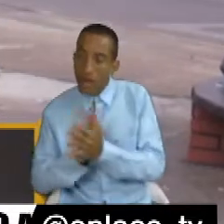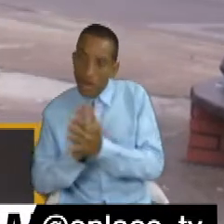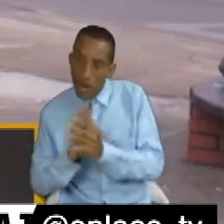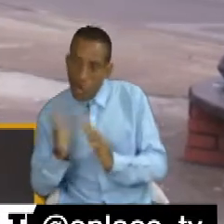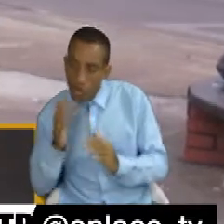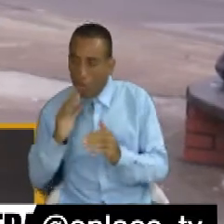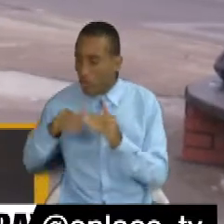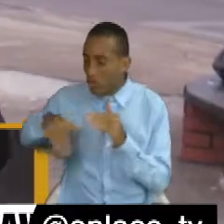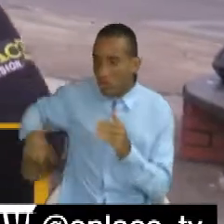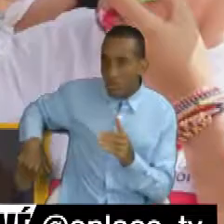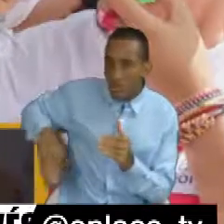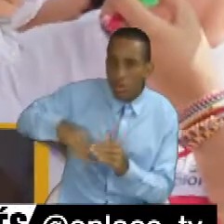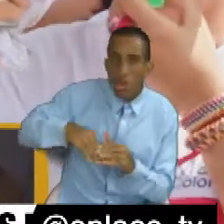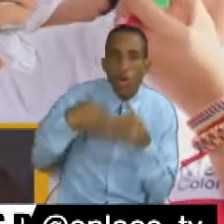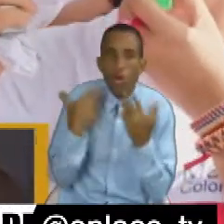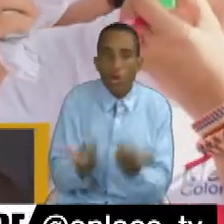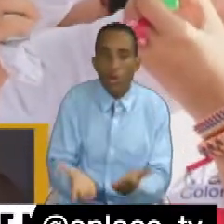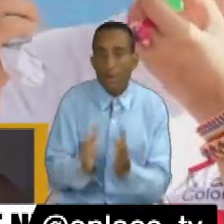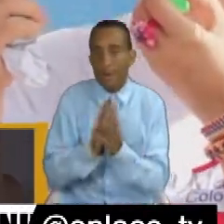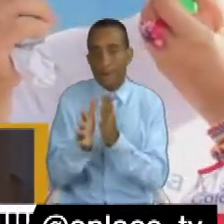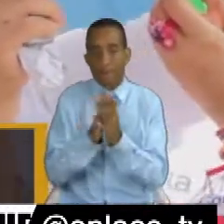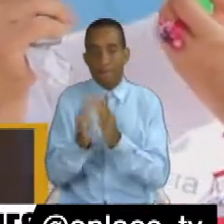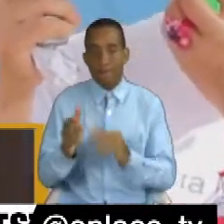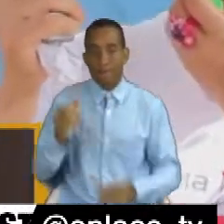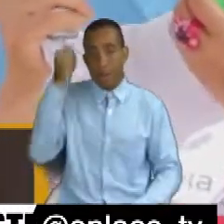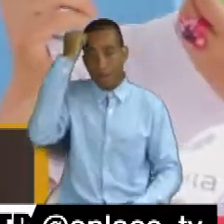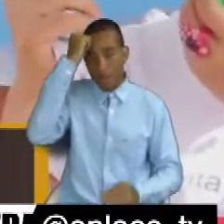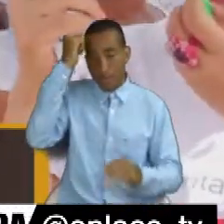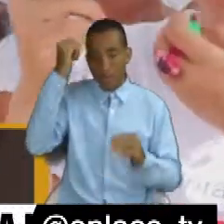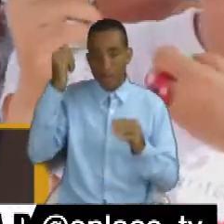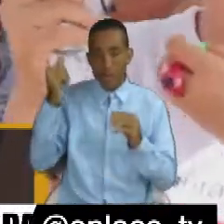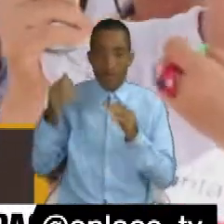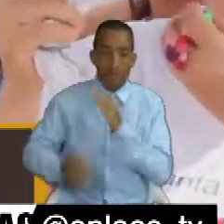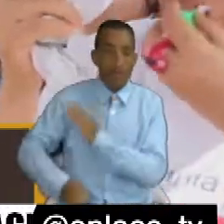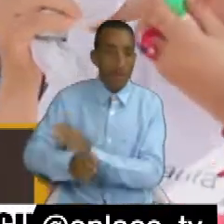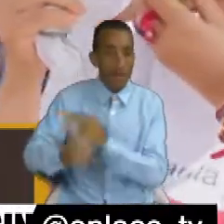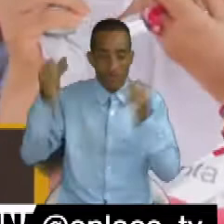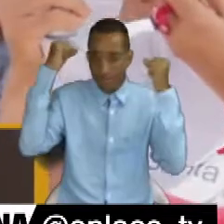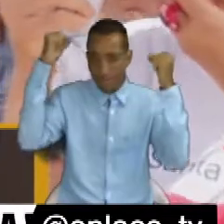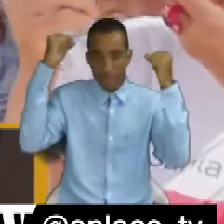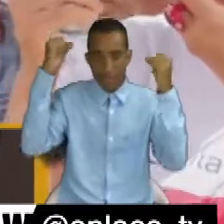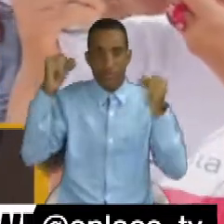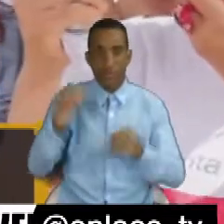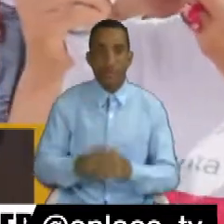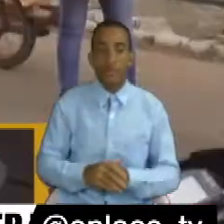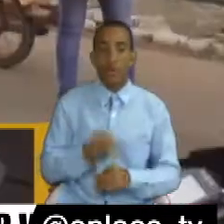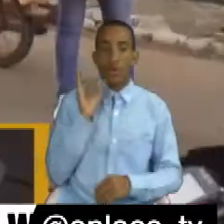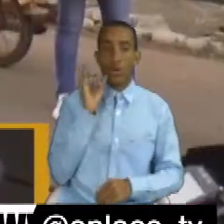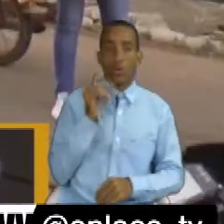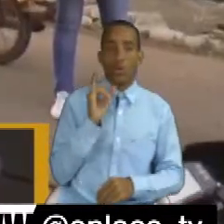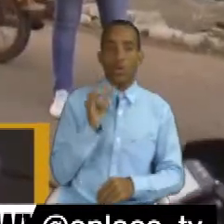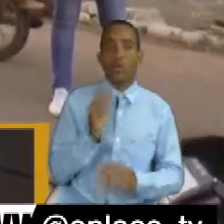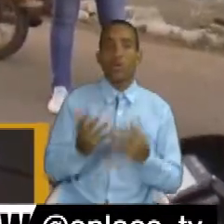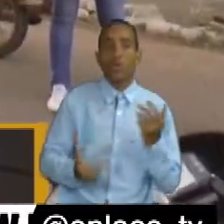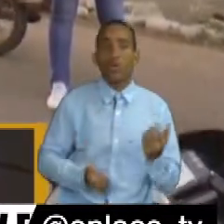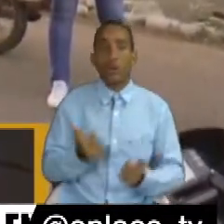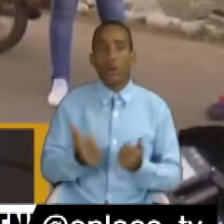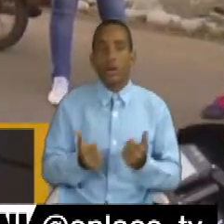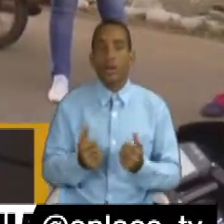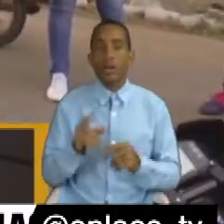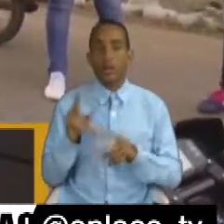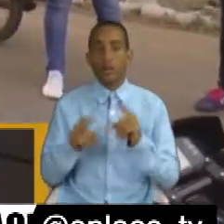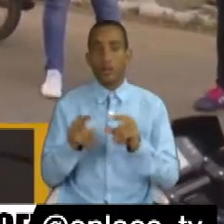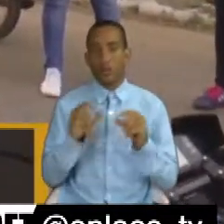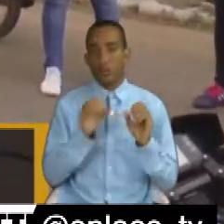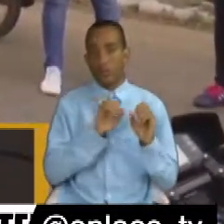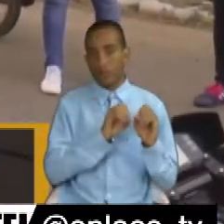este tiempo a los estudiantes. Como el paro sigue, la dirigente sindical expuso las tareas que se adelantarán este jueves, una de ellas el traslado de los maestros de Barranca